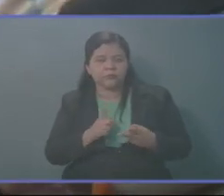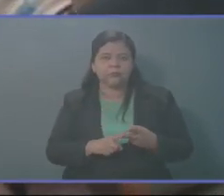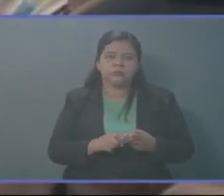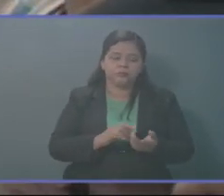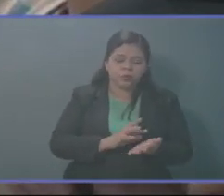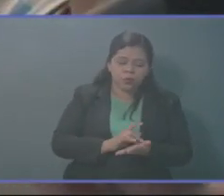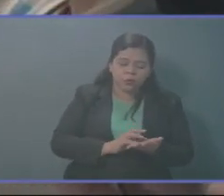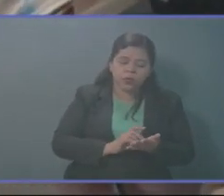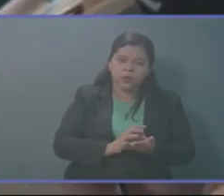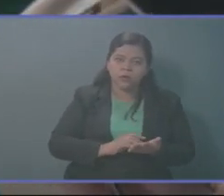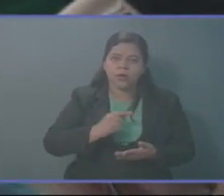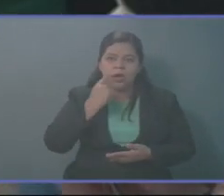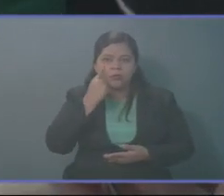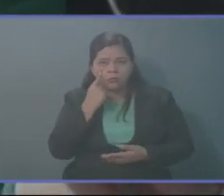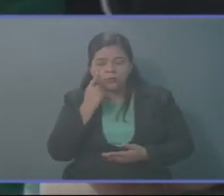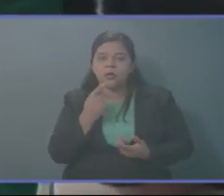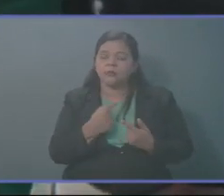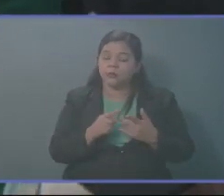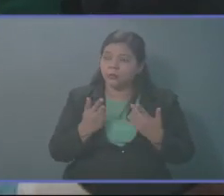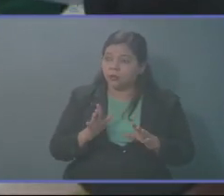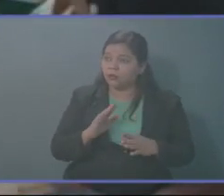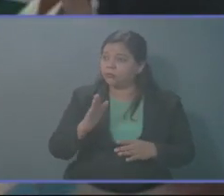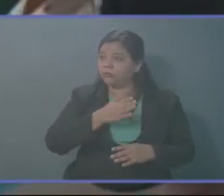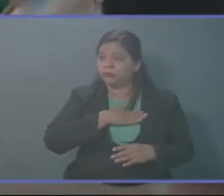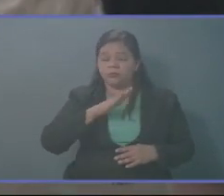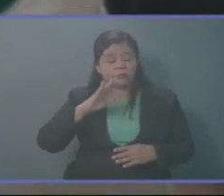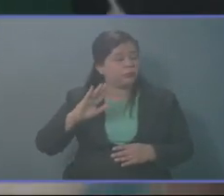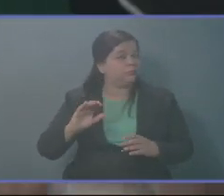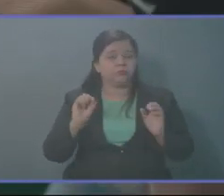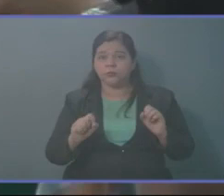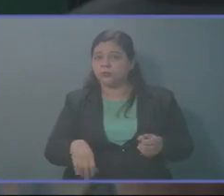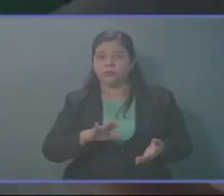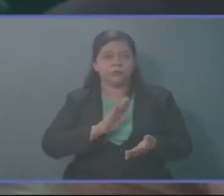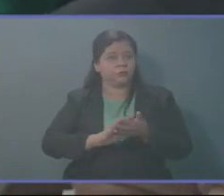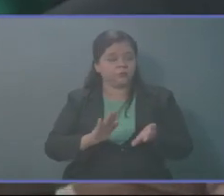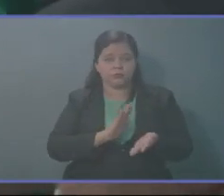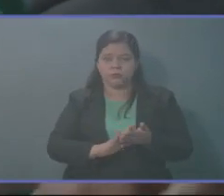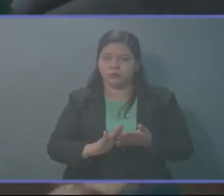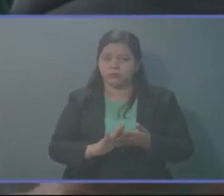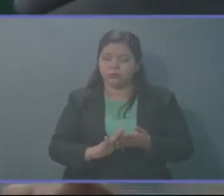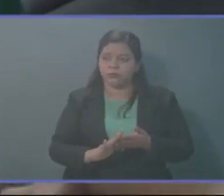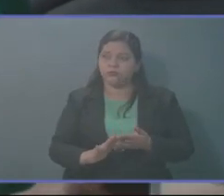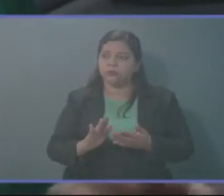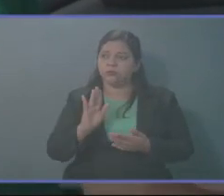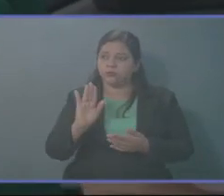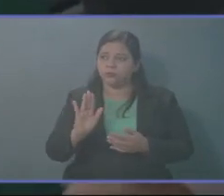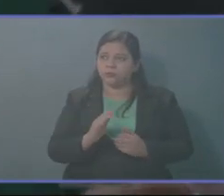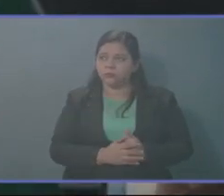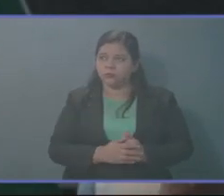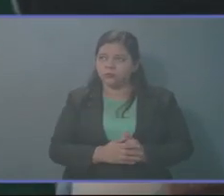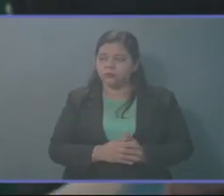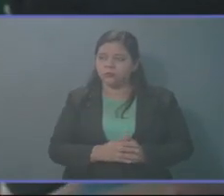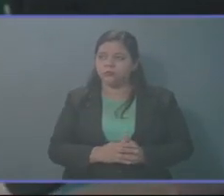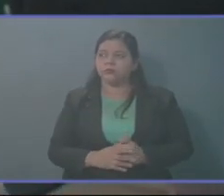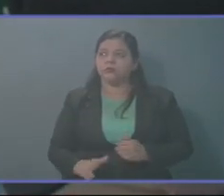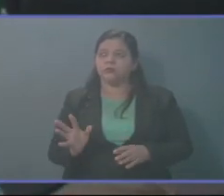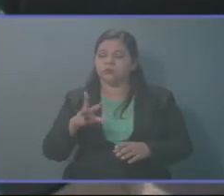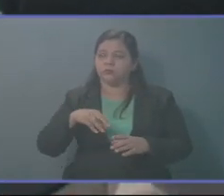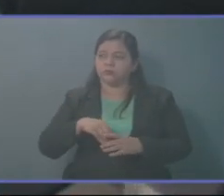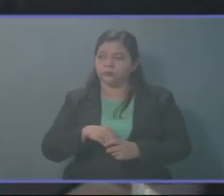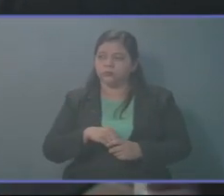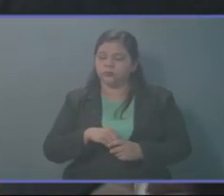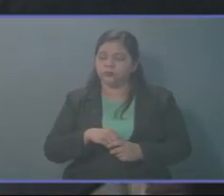que no han podido cumplir con su función o no han tenido la digamos, no han entrado dentro del marco